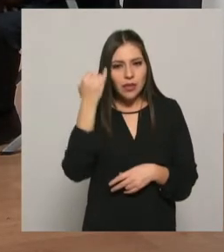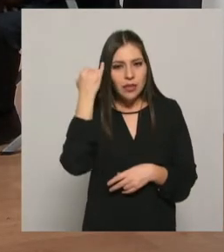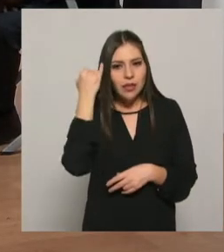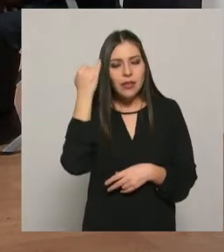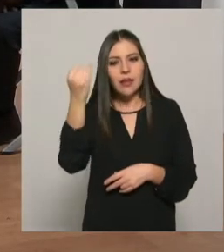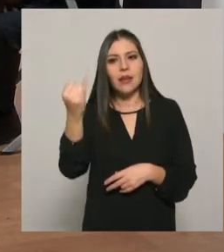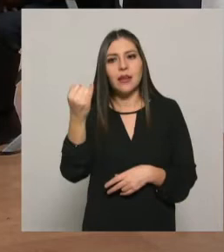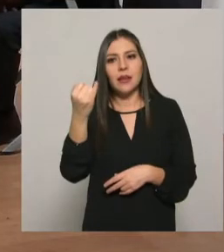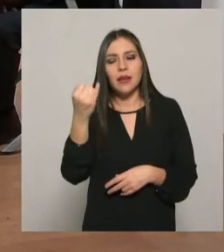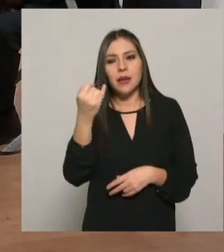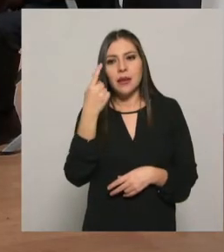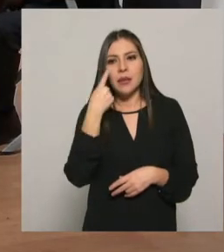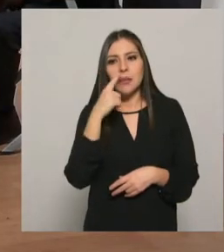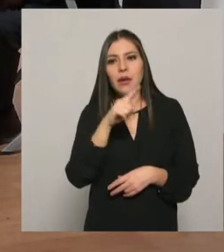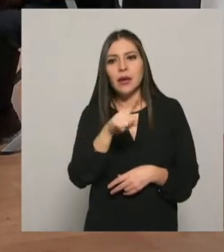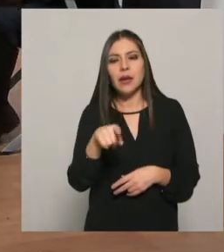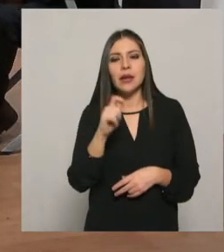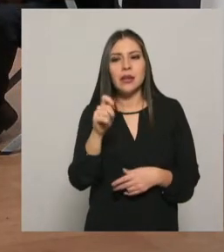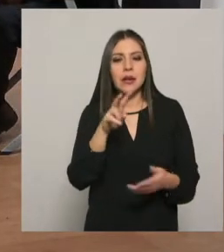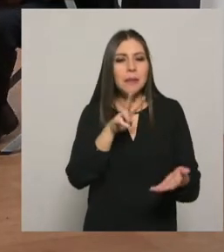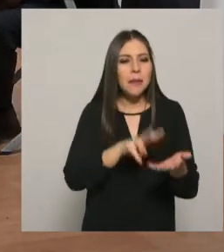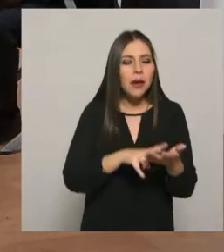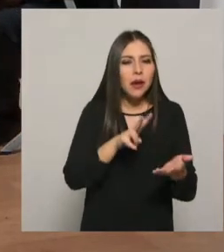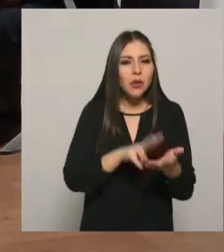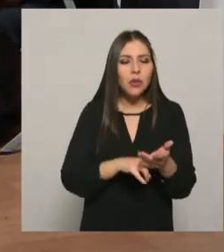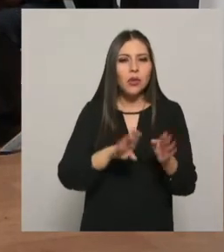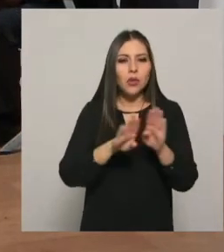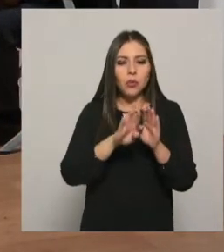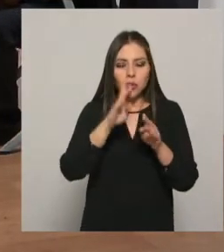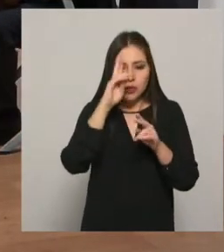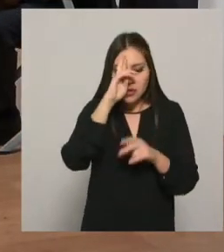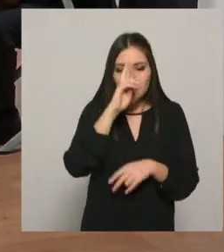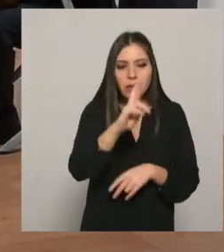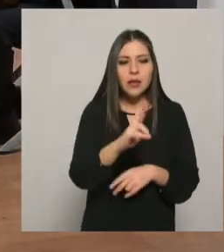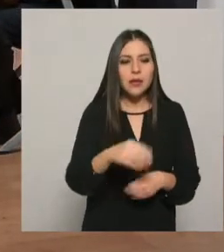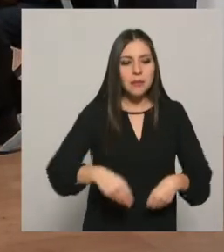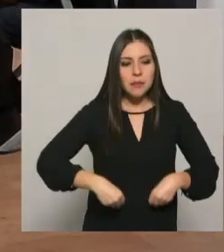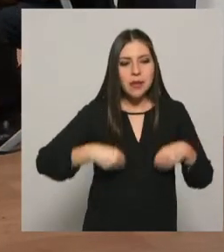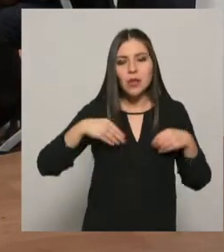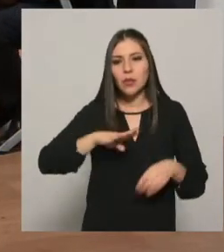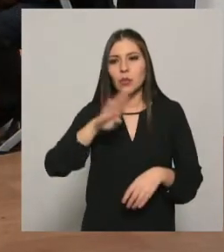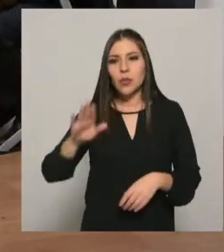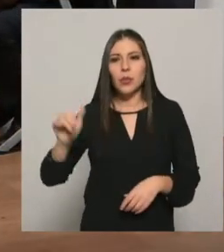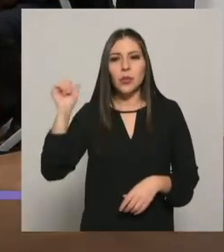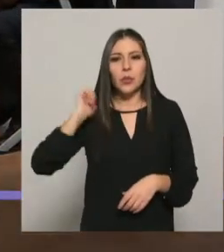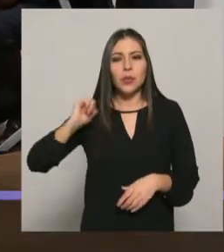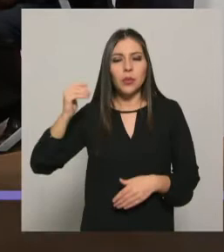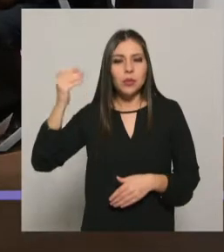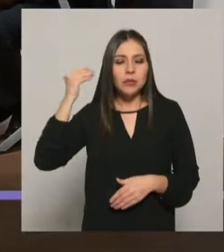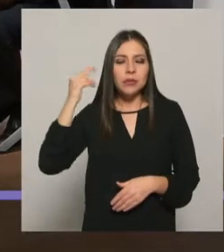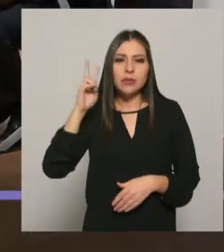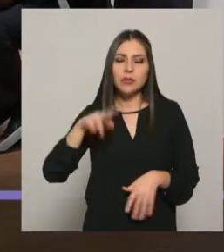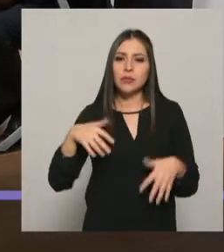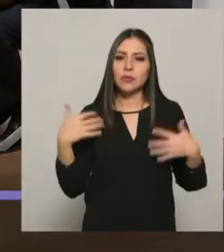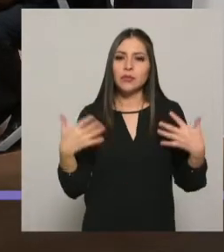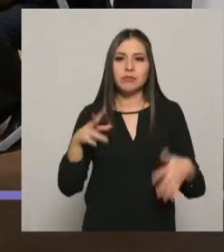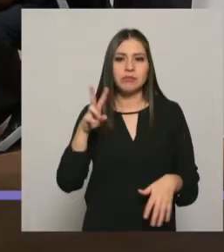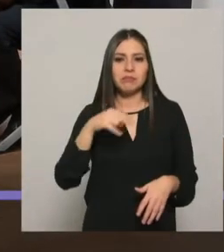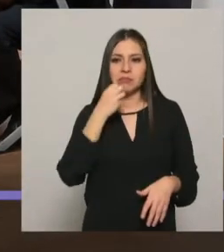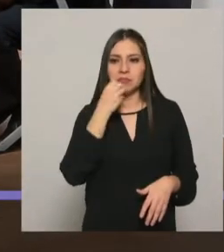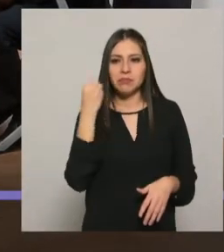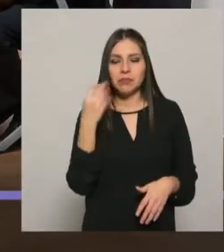filosofía, el concepto de lo sagrado, el concepto de la vida y de la muerte de nuestros antepasados es realmente magnífico.